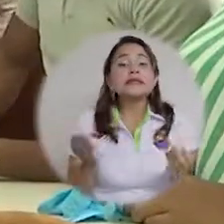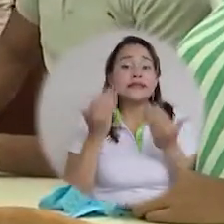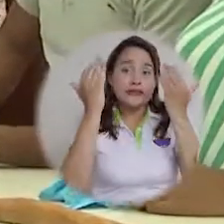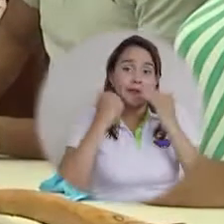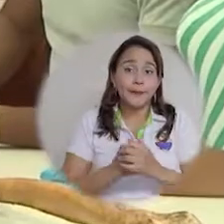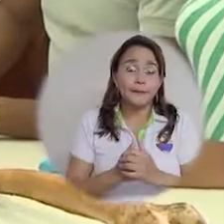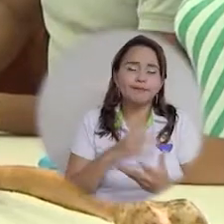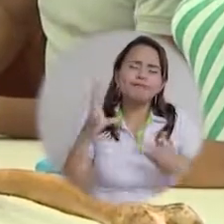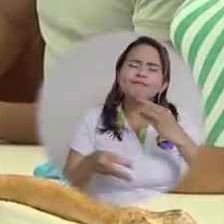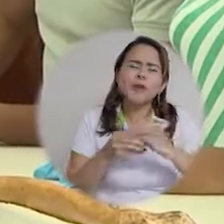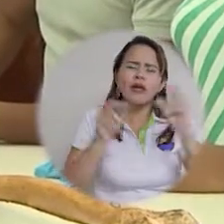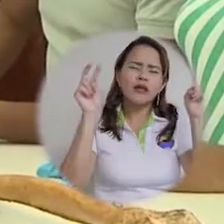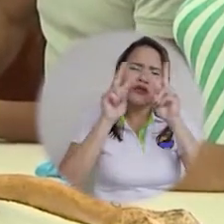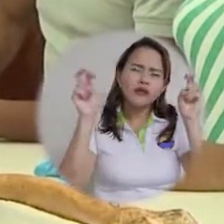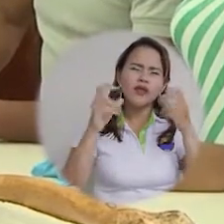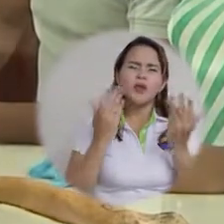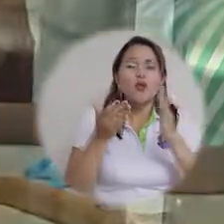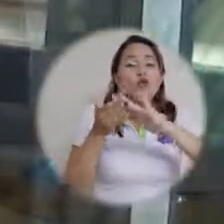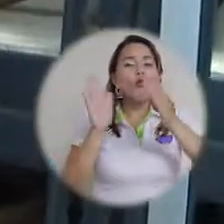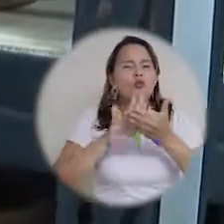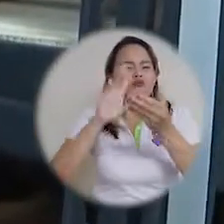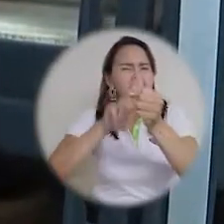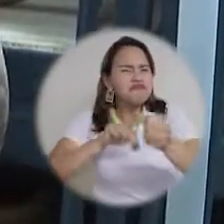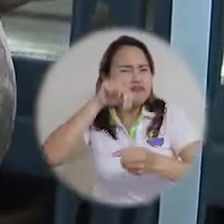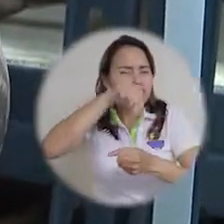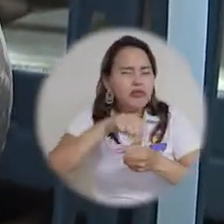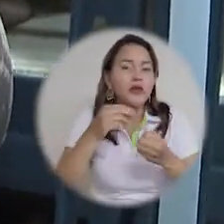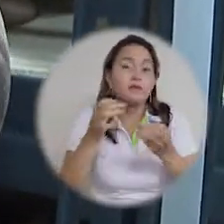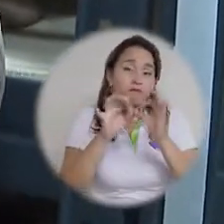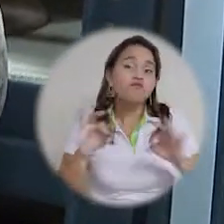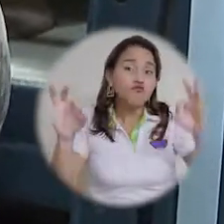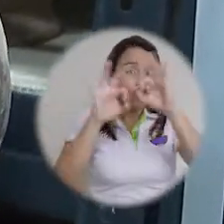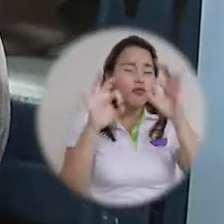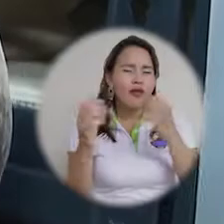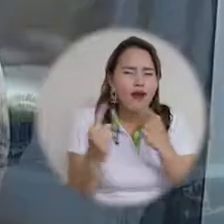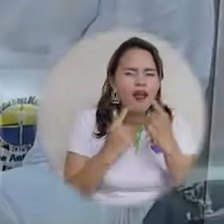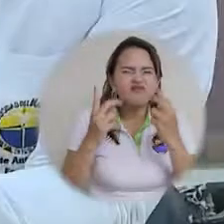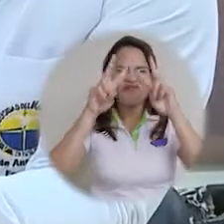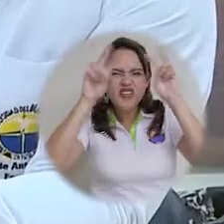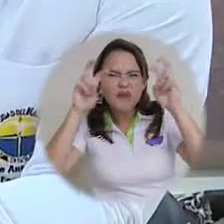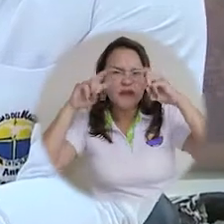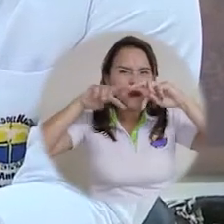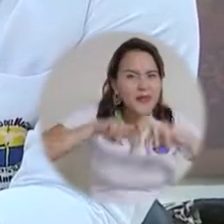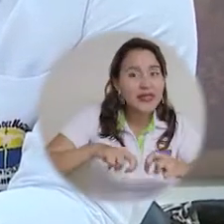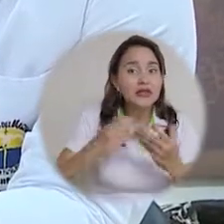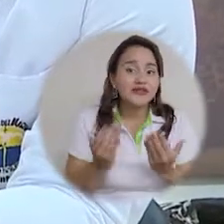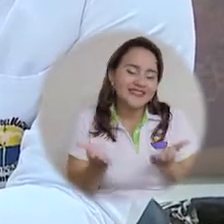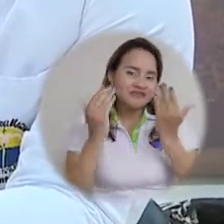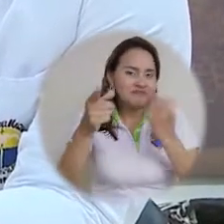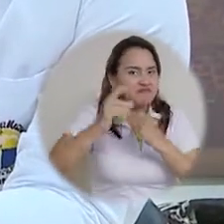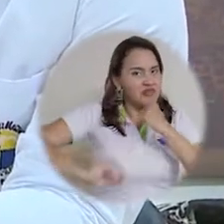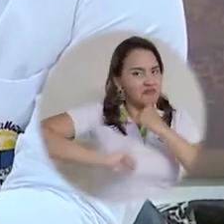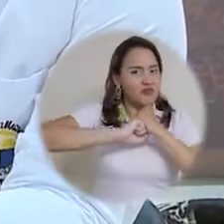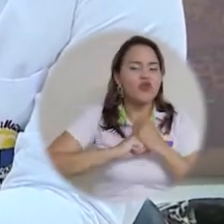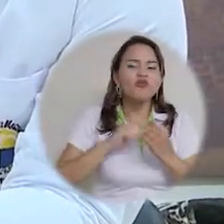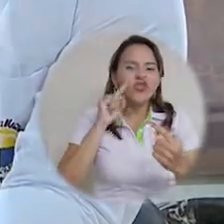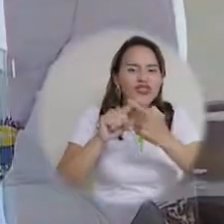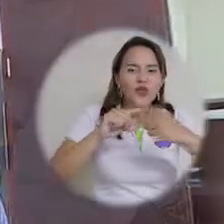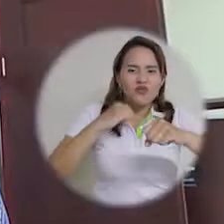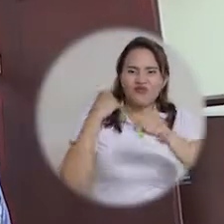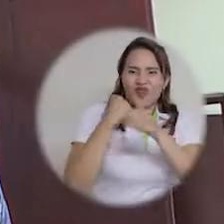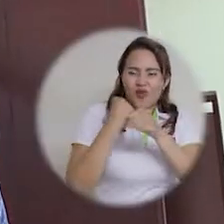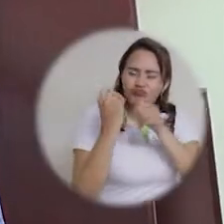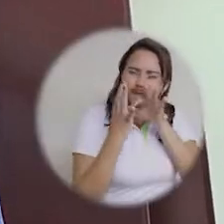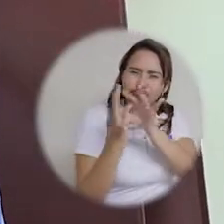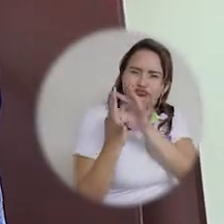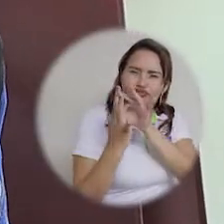También en el tema de las comunidades indígenas, donde nosotros estamos desarrollando investigación y podríamos trabajar